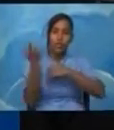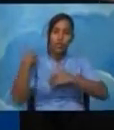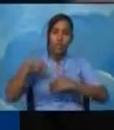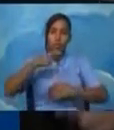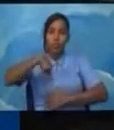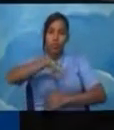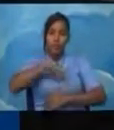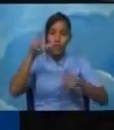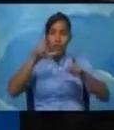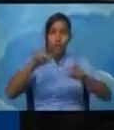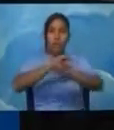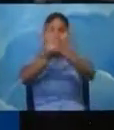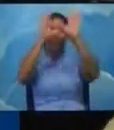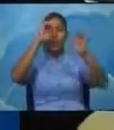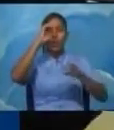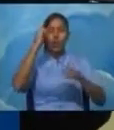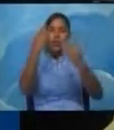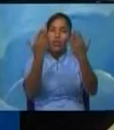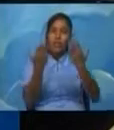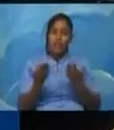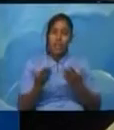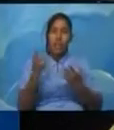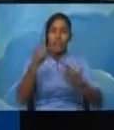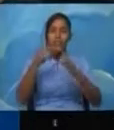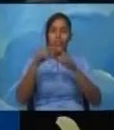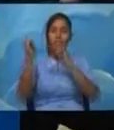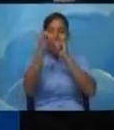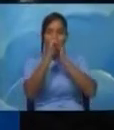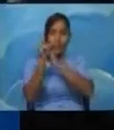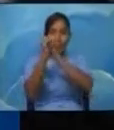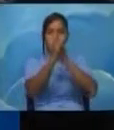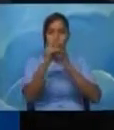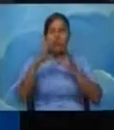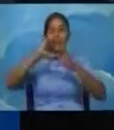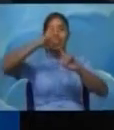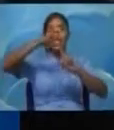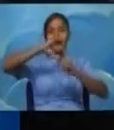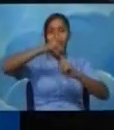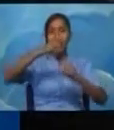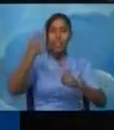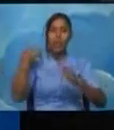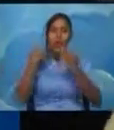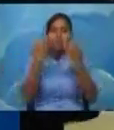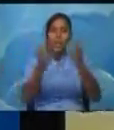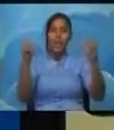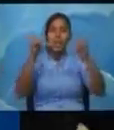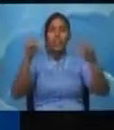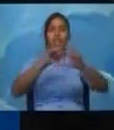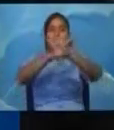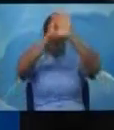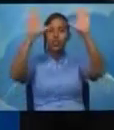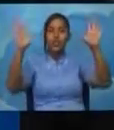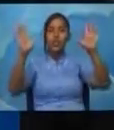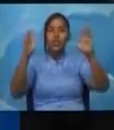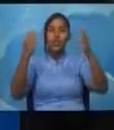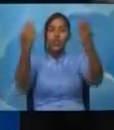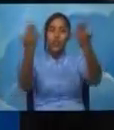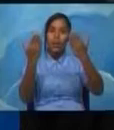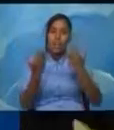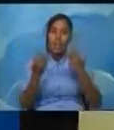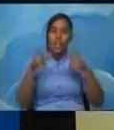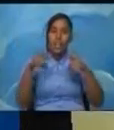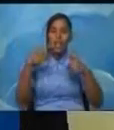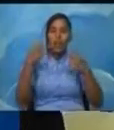estos matutinos? ¿Qué es lo que Dios nos ha entregado? Dios nos entrega cámara, nos entrega satélite, nos entrega televisión, nos entrega este canal